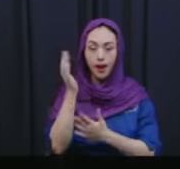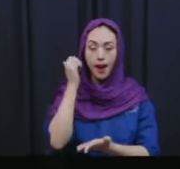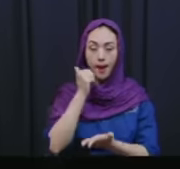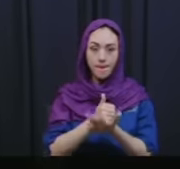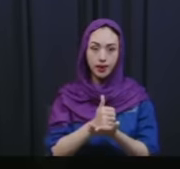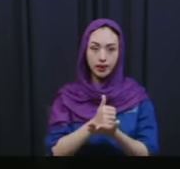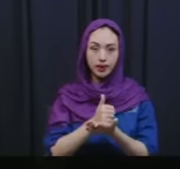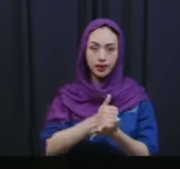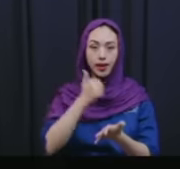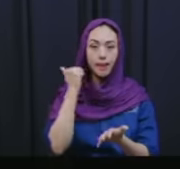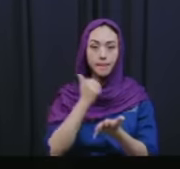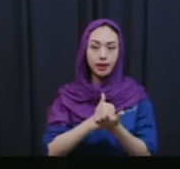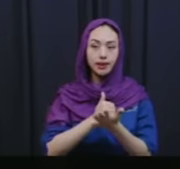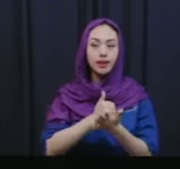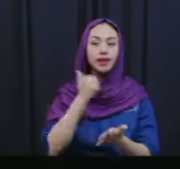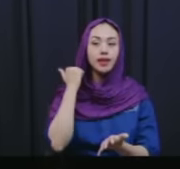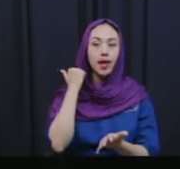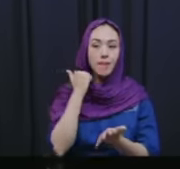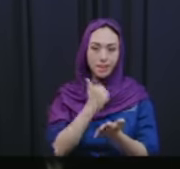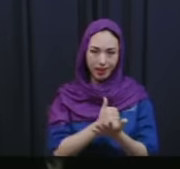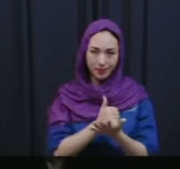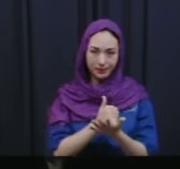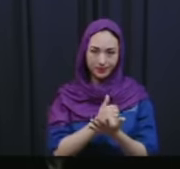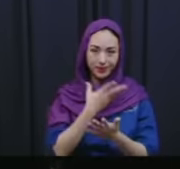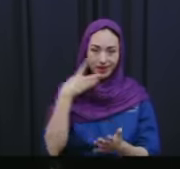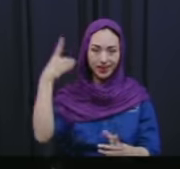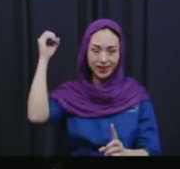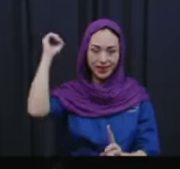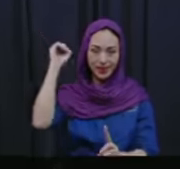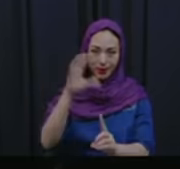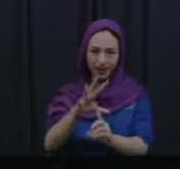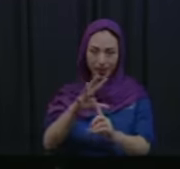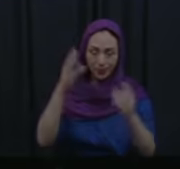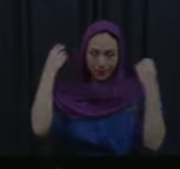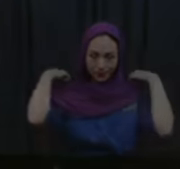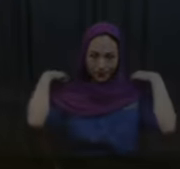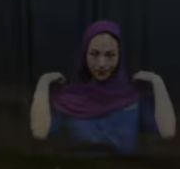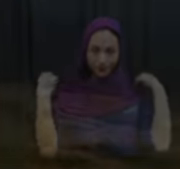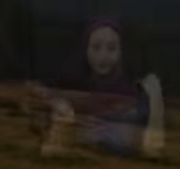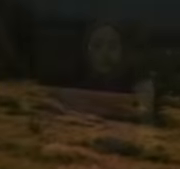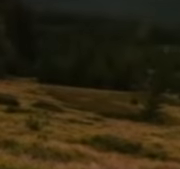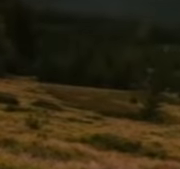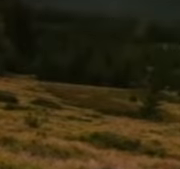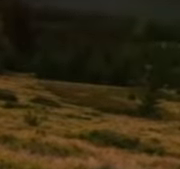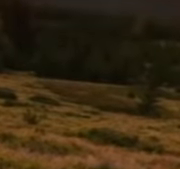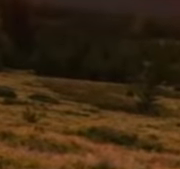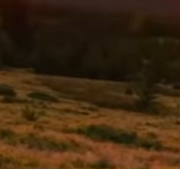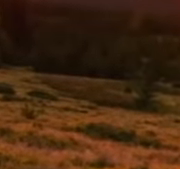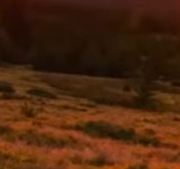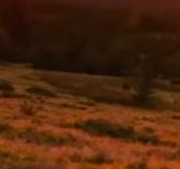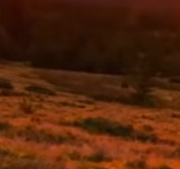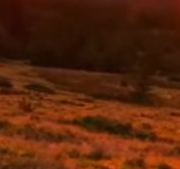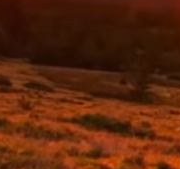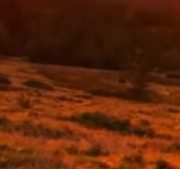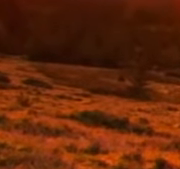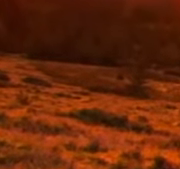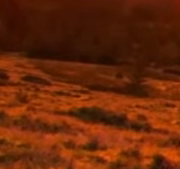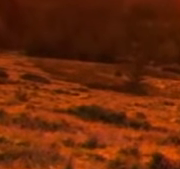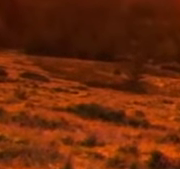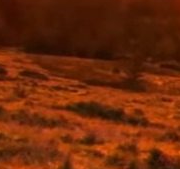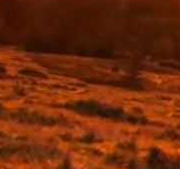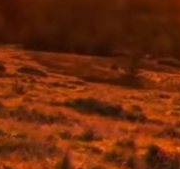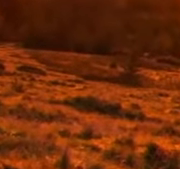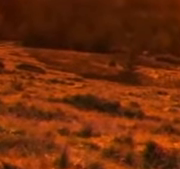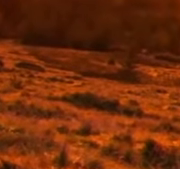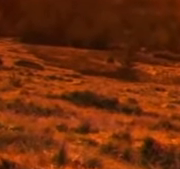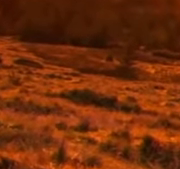Amén Amén y amén Dios le bendiga hermanos y si hay cañeros Buscad al Señor Mientras pueda